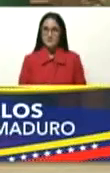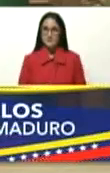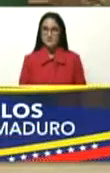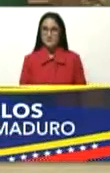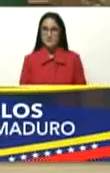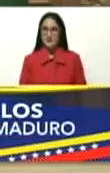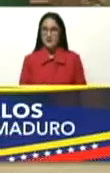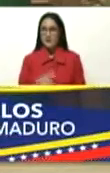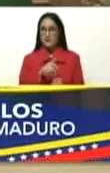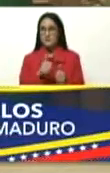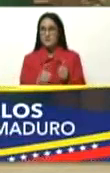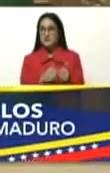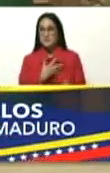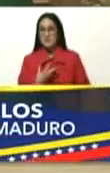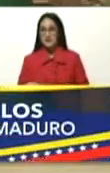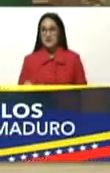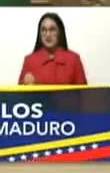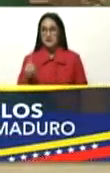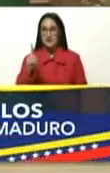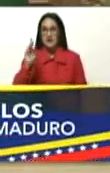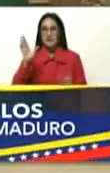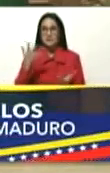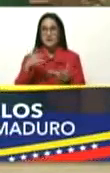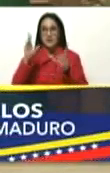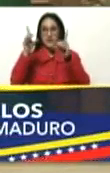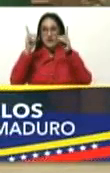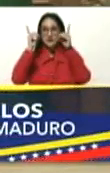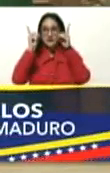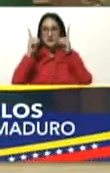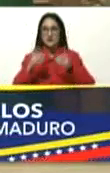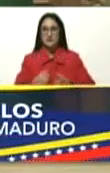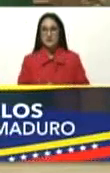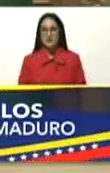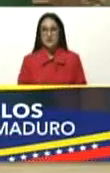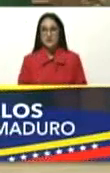Señora vicepresidenta ejecutiva, Delcy Rodríguez,